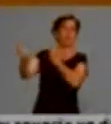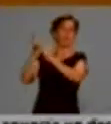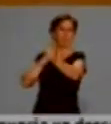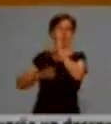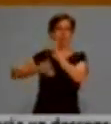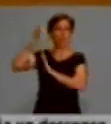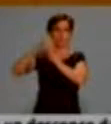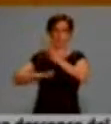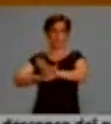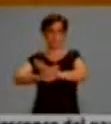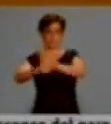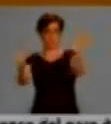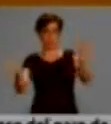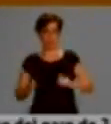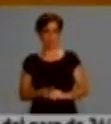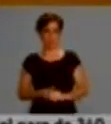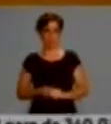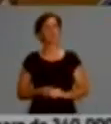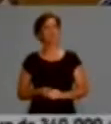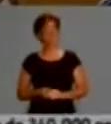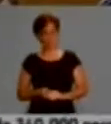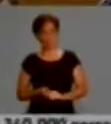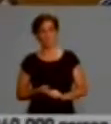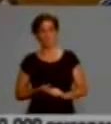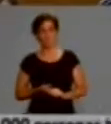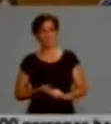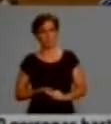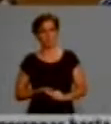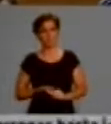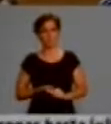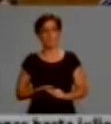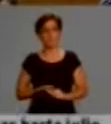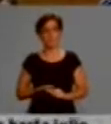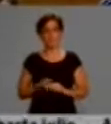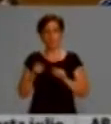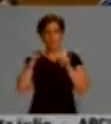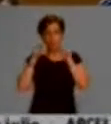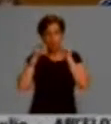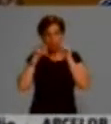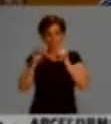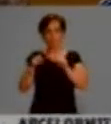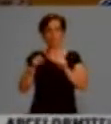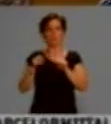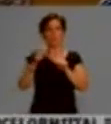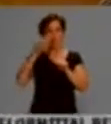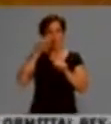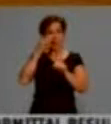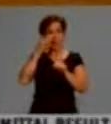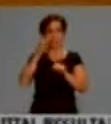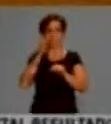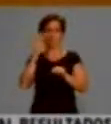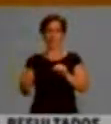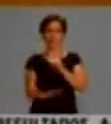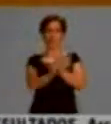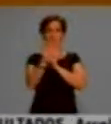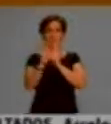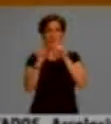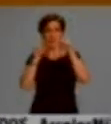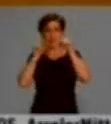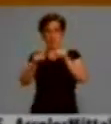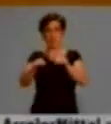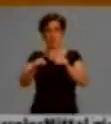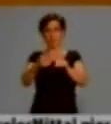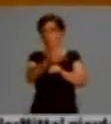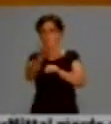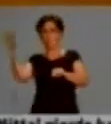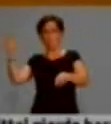ascensor. Sí, señorías, es exactamente como parece, y así lo entienden